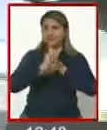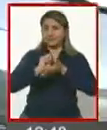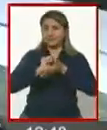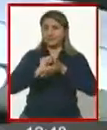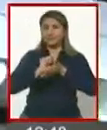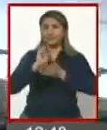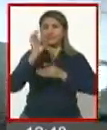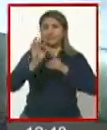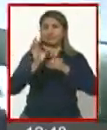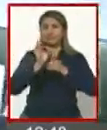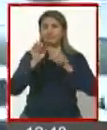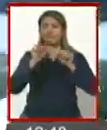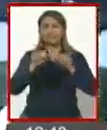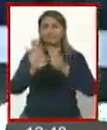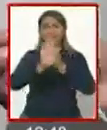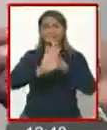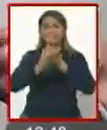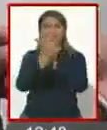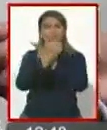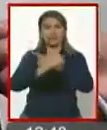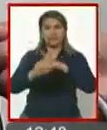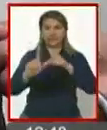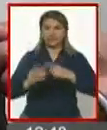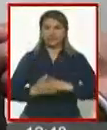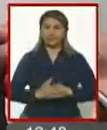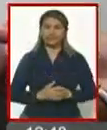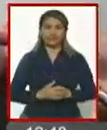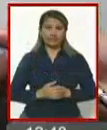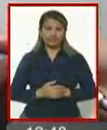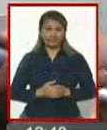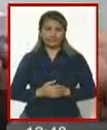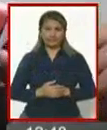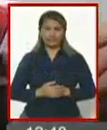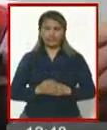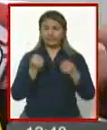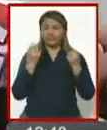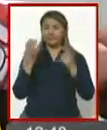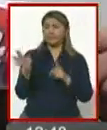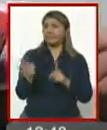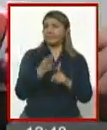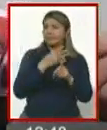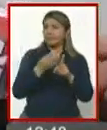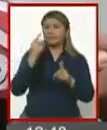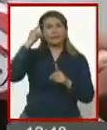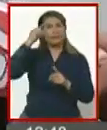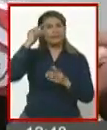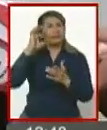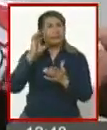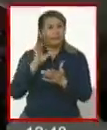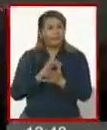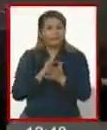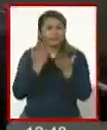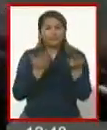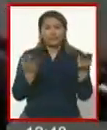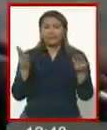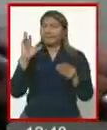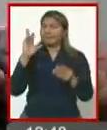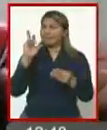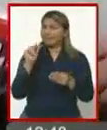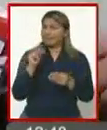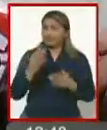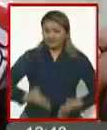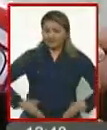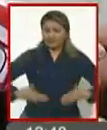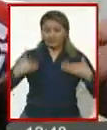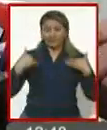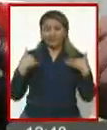de la federación pueda defenderse en libertad. Está bastante golpeado y creemos que las cosas no deben ser así. Una